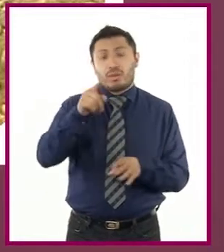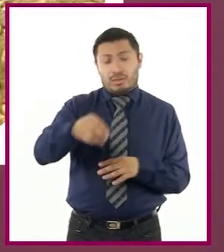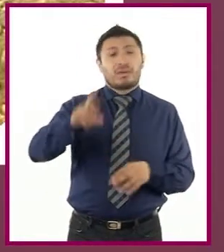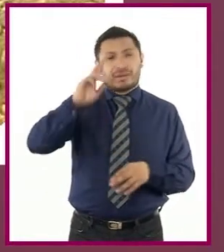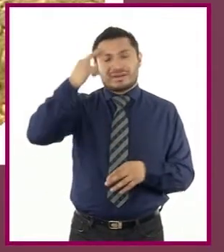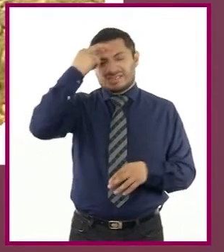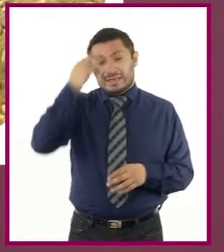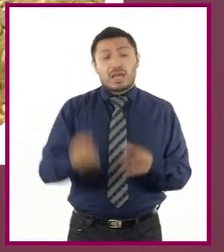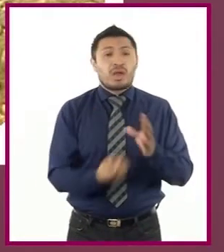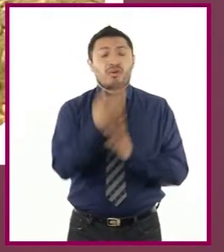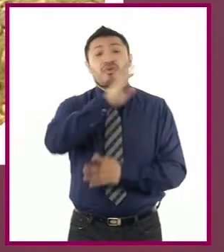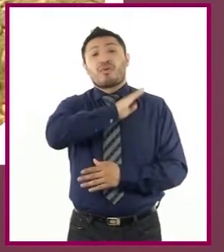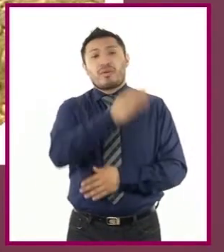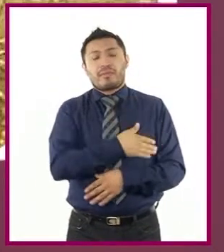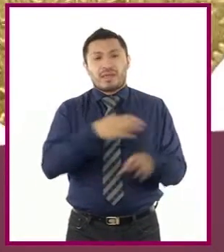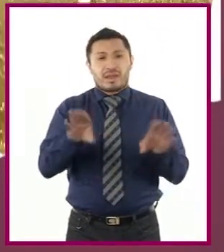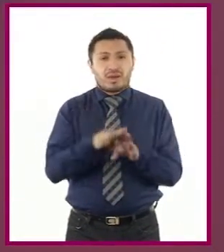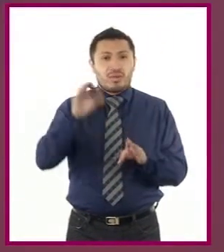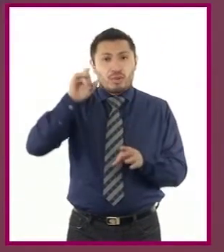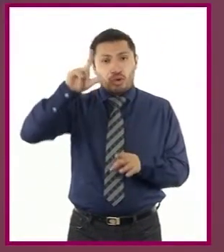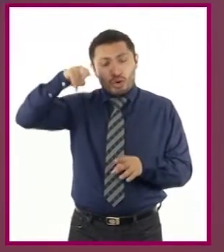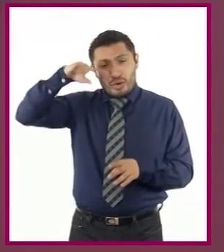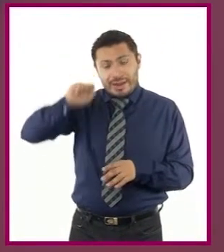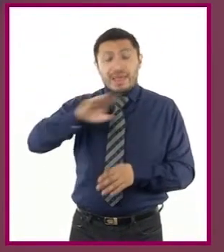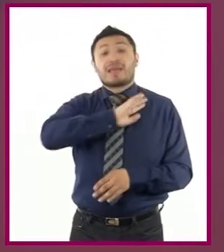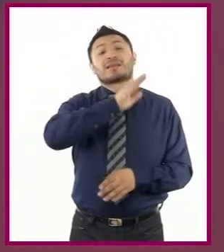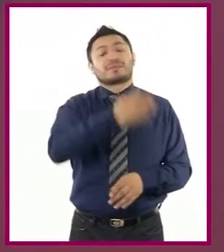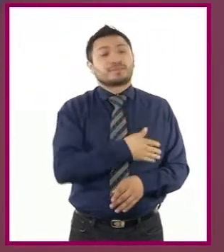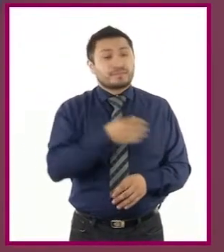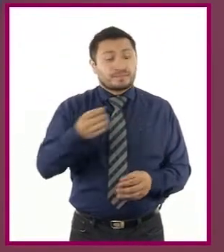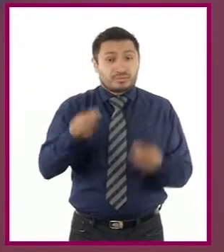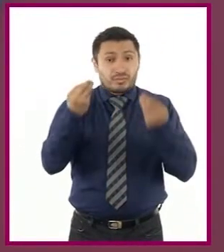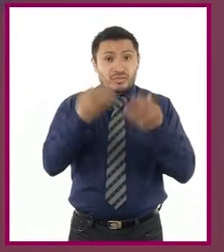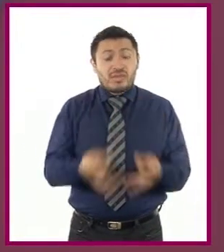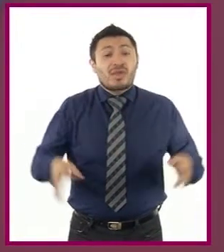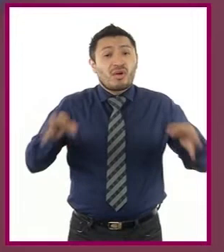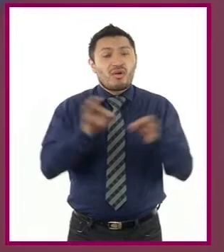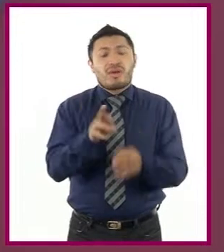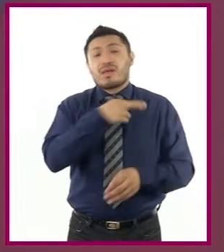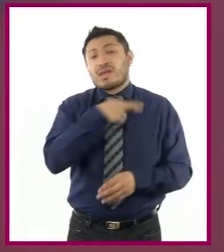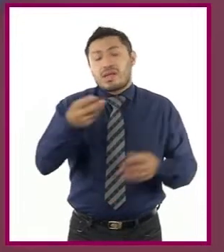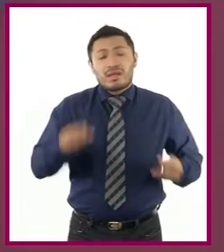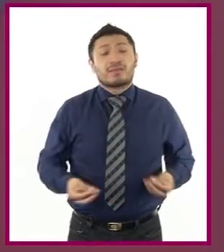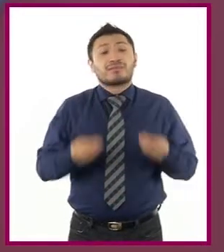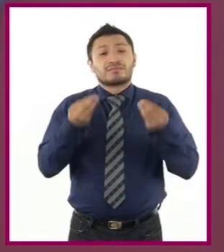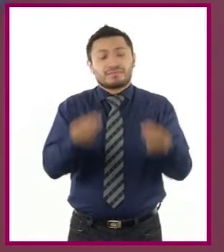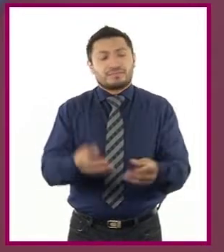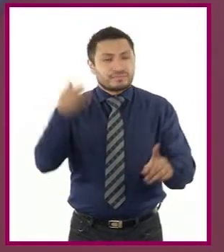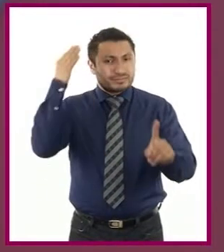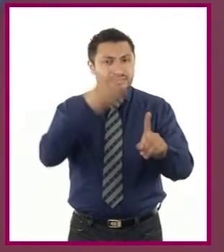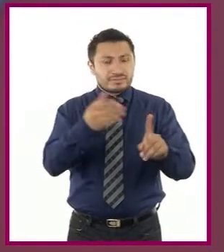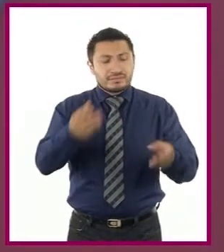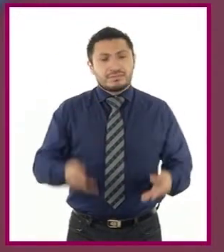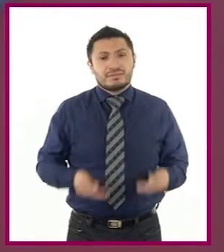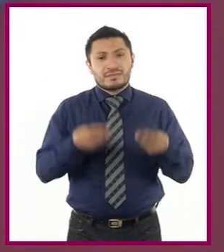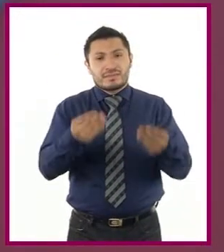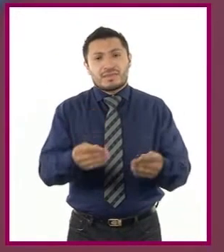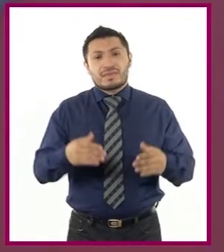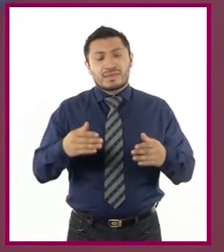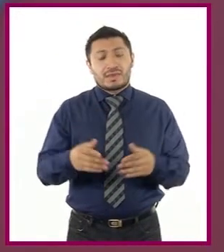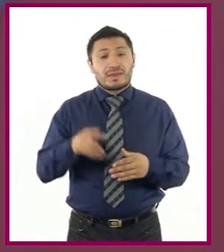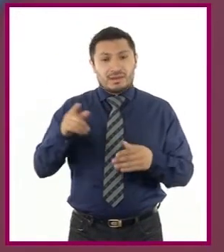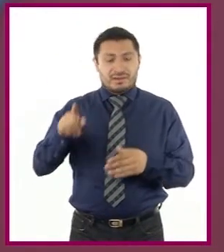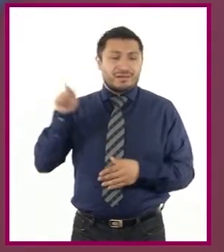la Nueva España era una colonia española y que una parte importante de la riqueza que producía iba directamente a las arcas de la